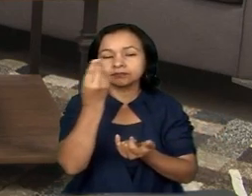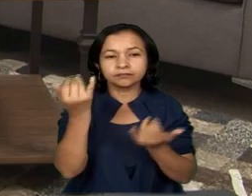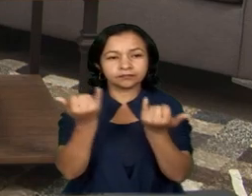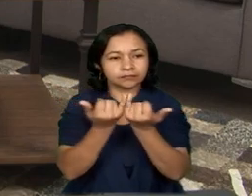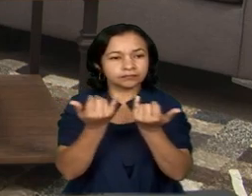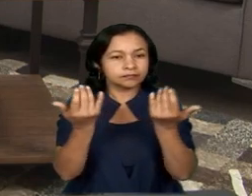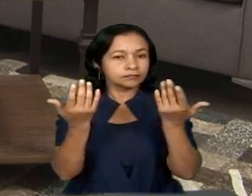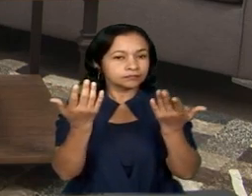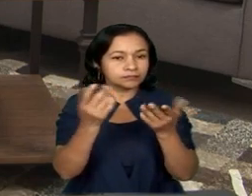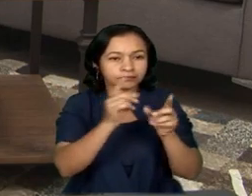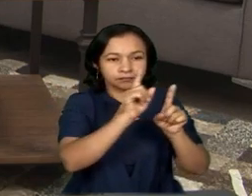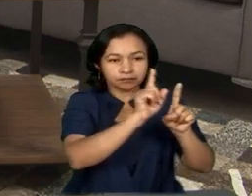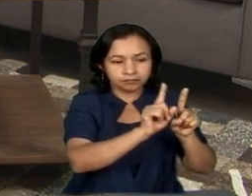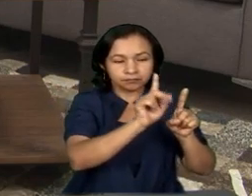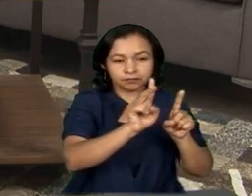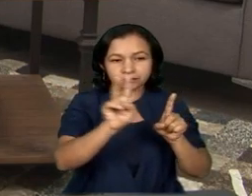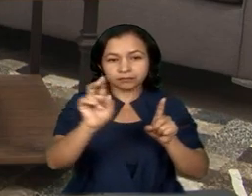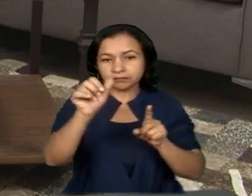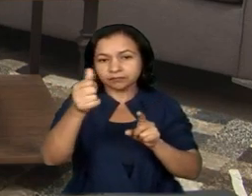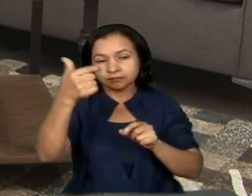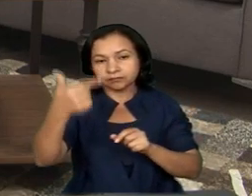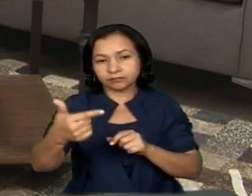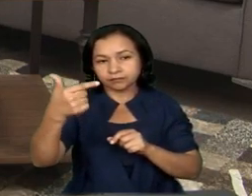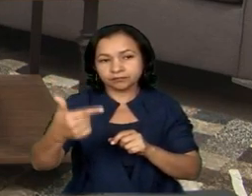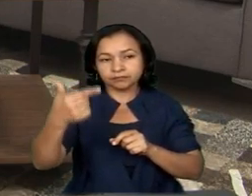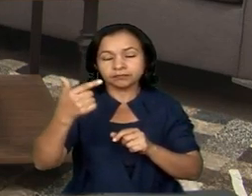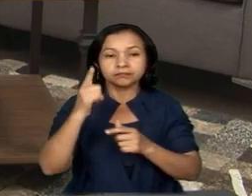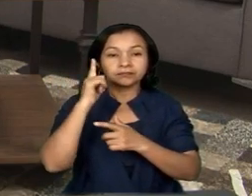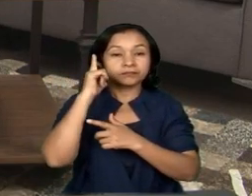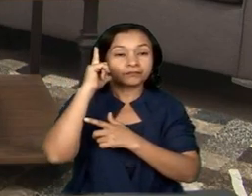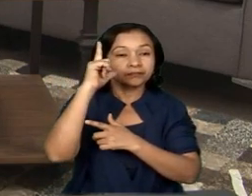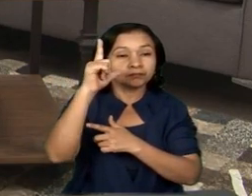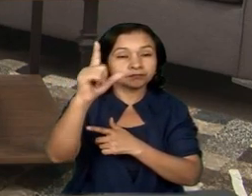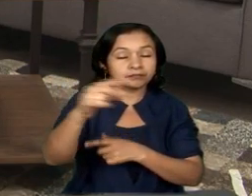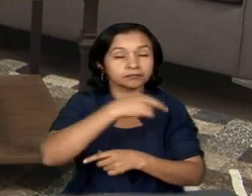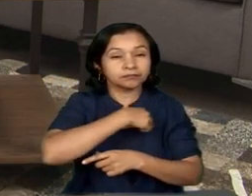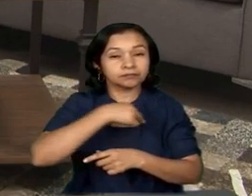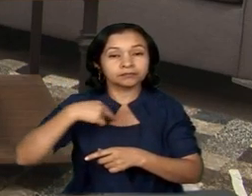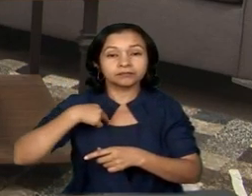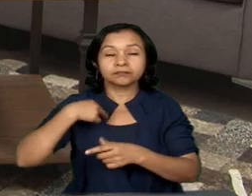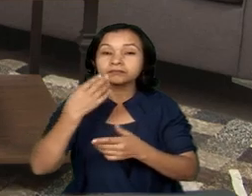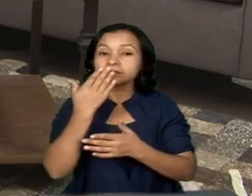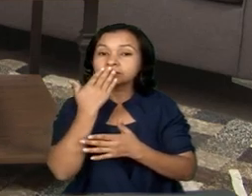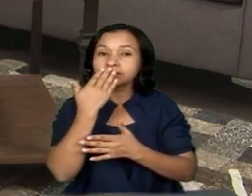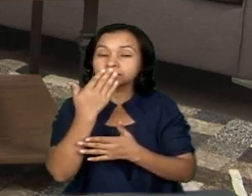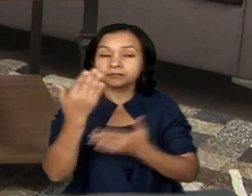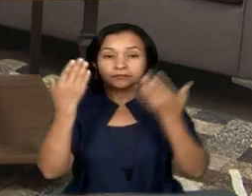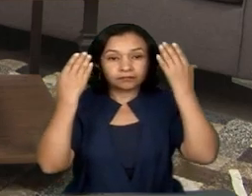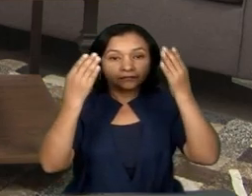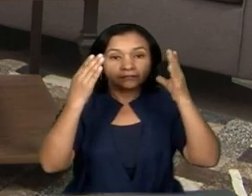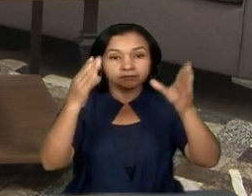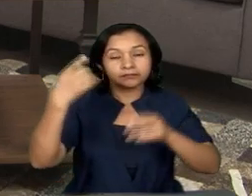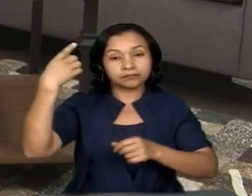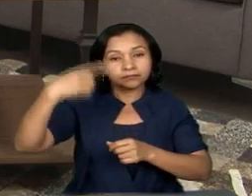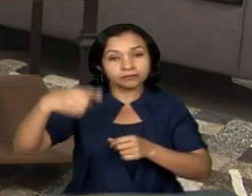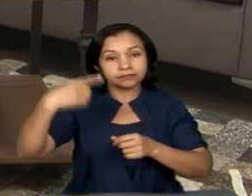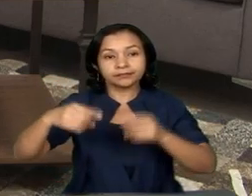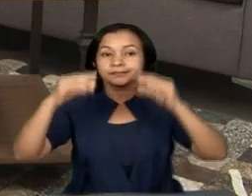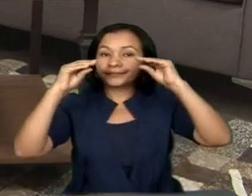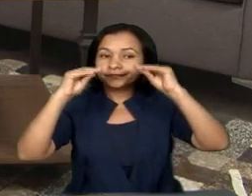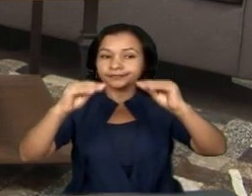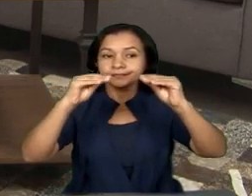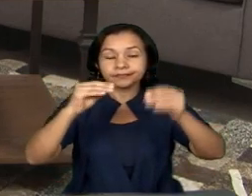y entonces la modalidad de educación primaria a distancia se les ha sido una alternativa de restitución del derecho a la educación.